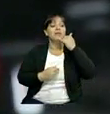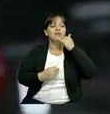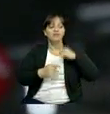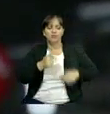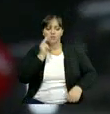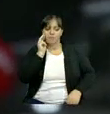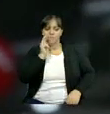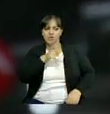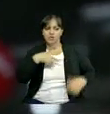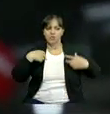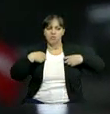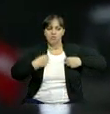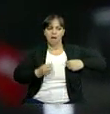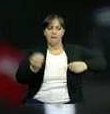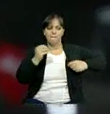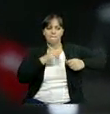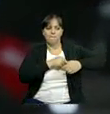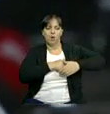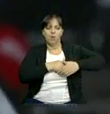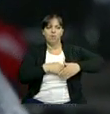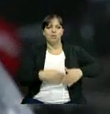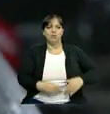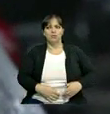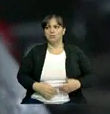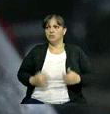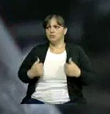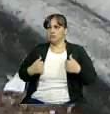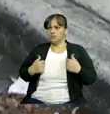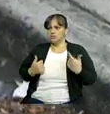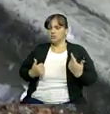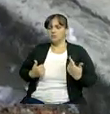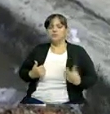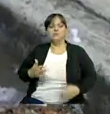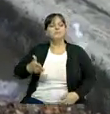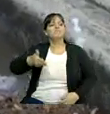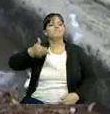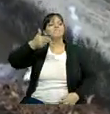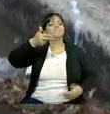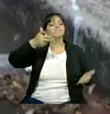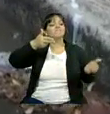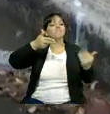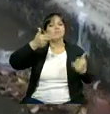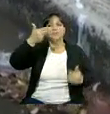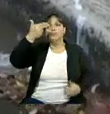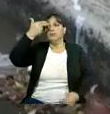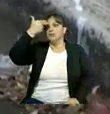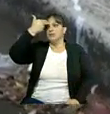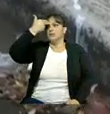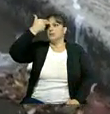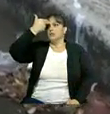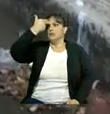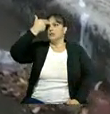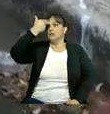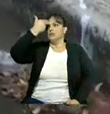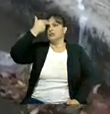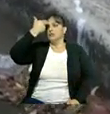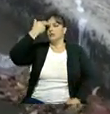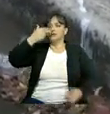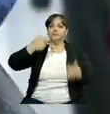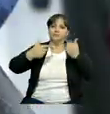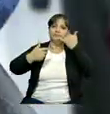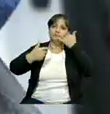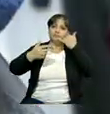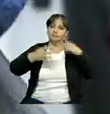directo y especificó mejor dame el celular que te lo gastes en la chompa y a mí se me llevaron el celular que es recuperable pero vamos a que